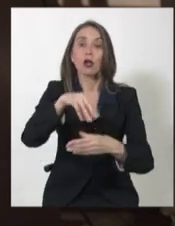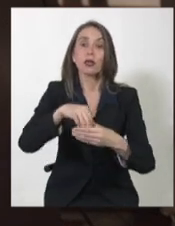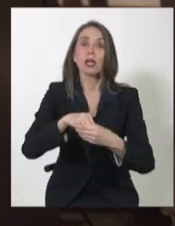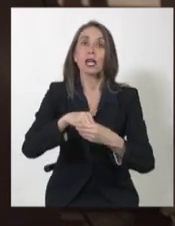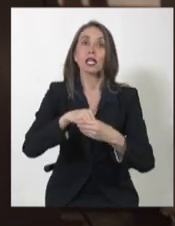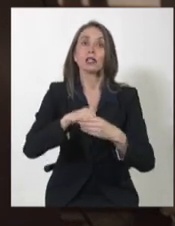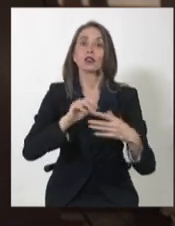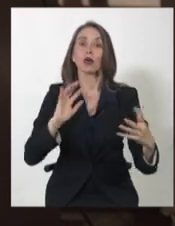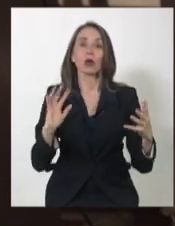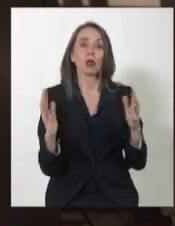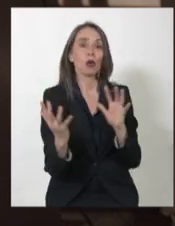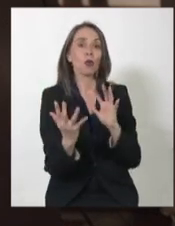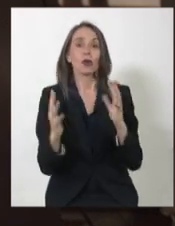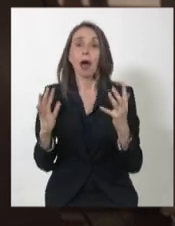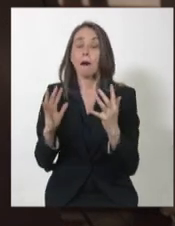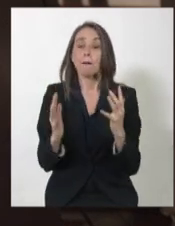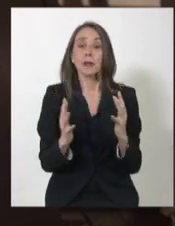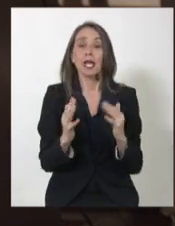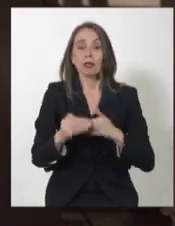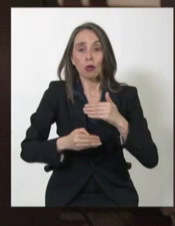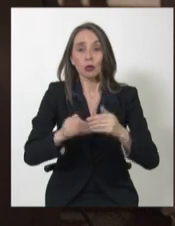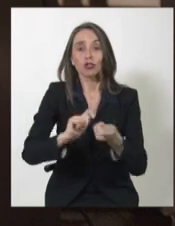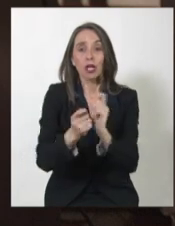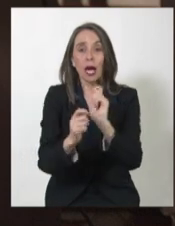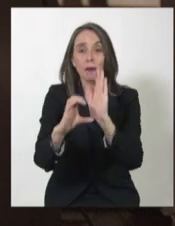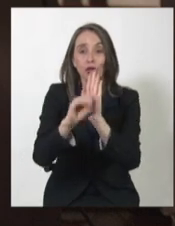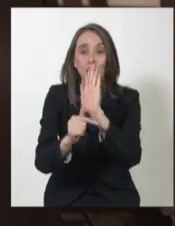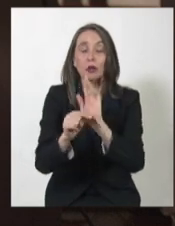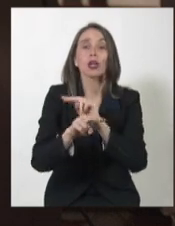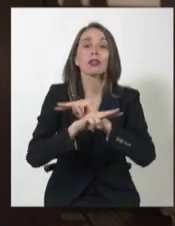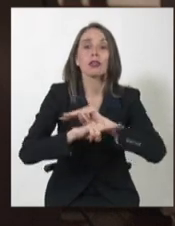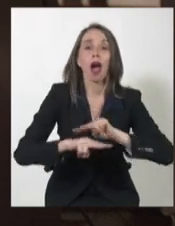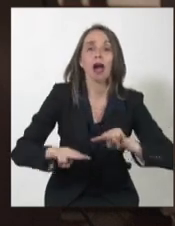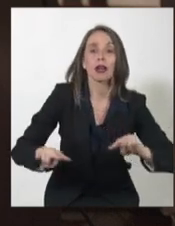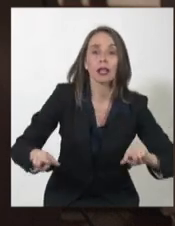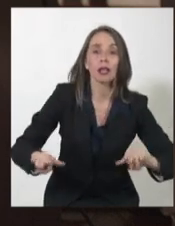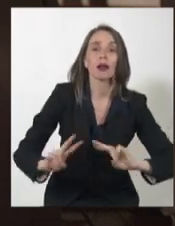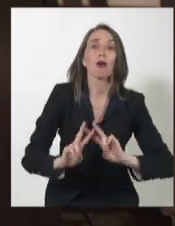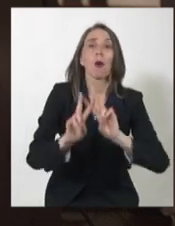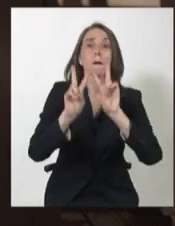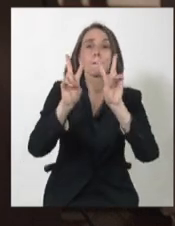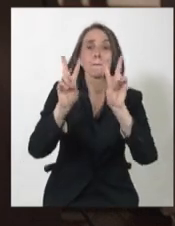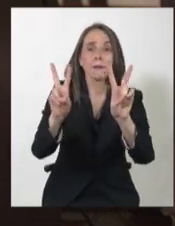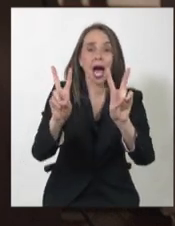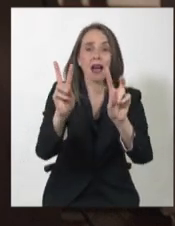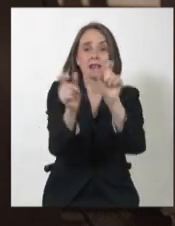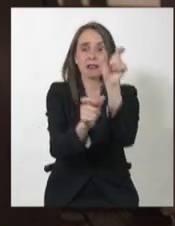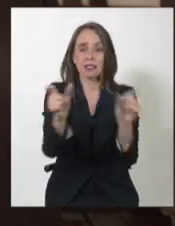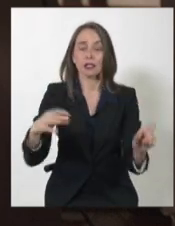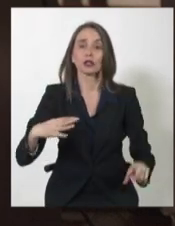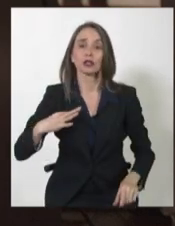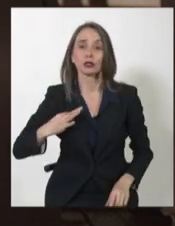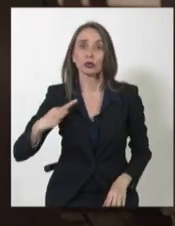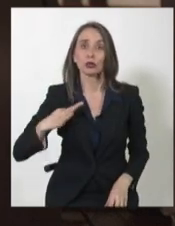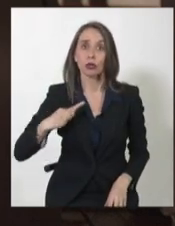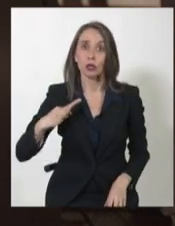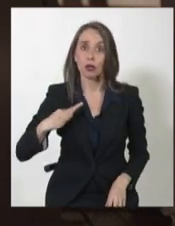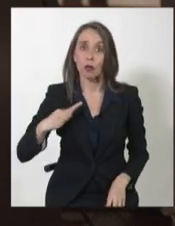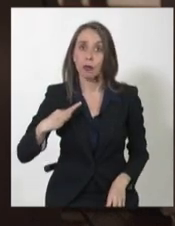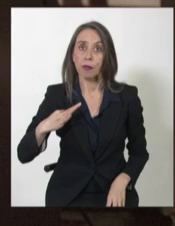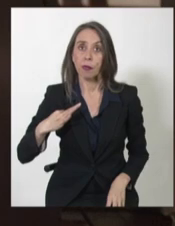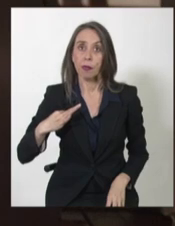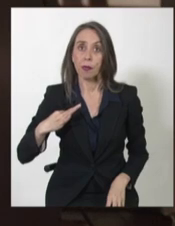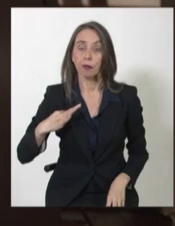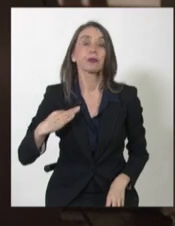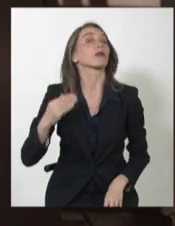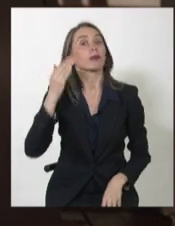ambiente de tranquilidad, en un ambiente pacífico, en que la ciudadanía de alguna manera